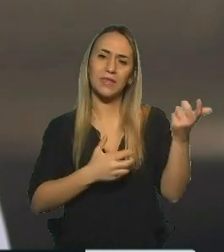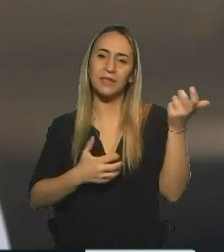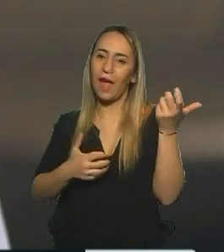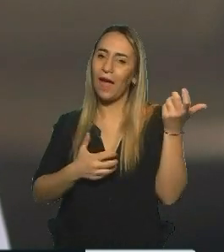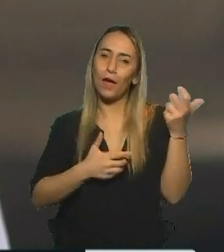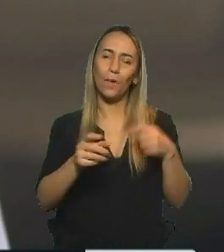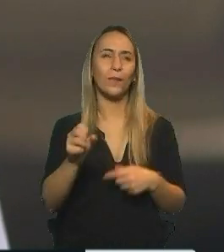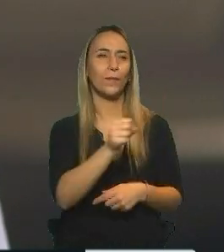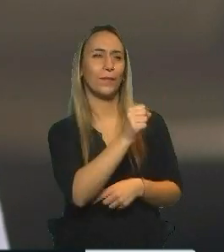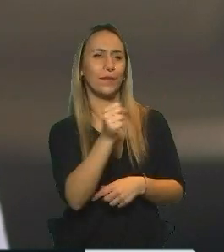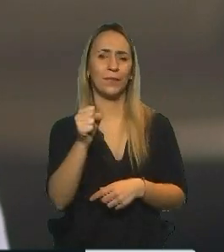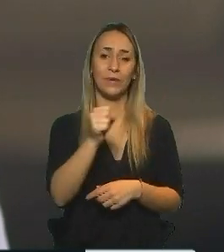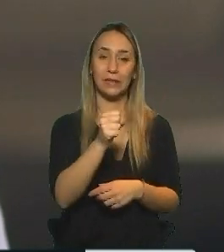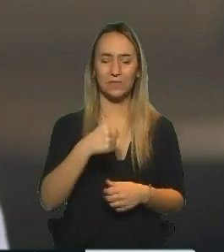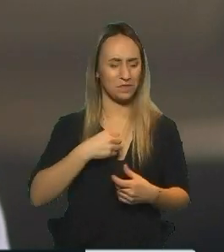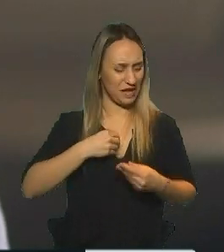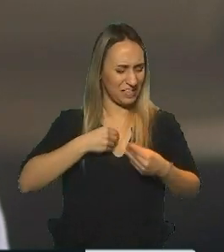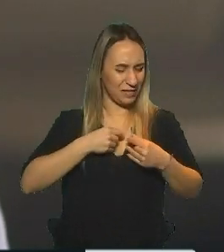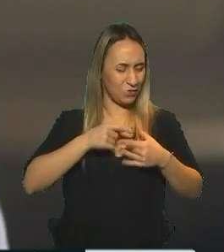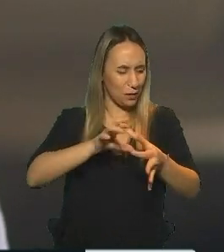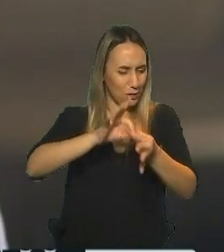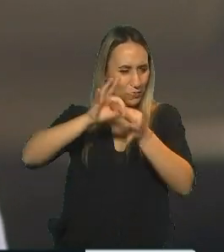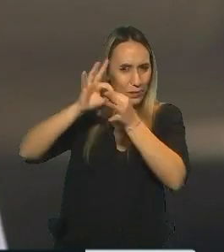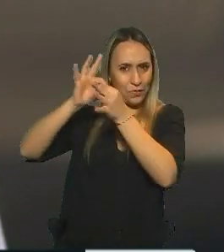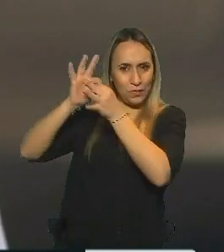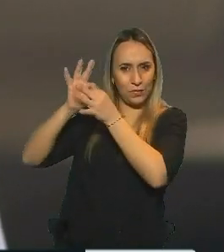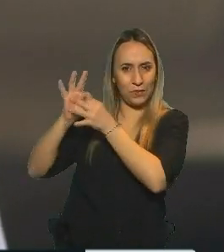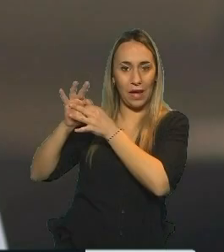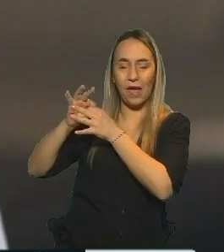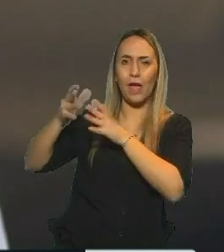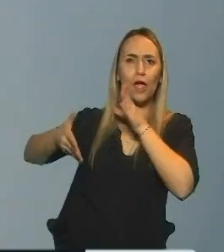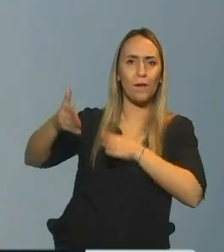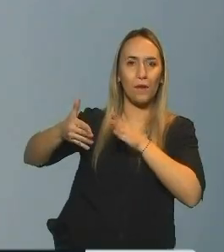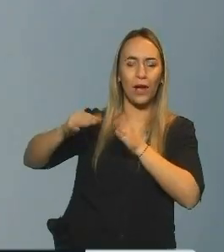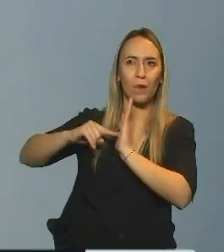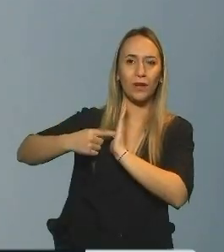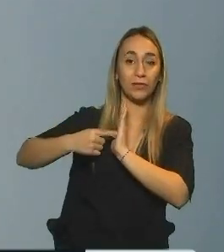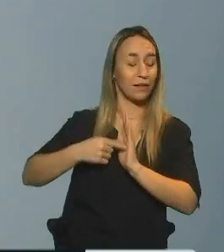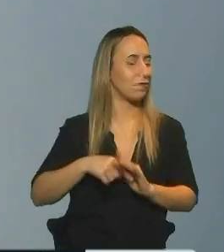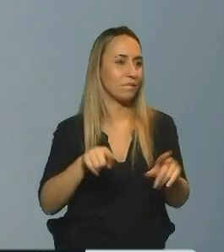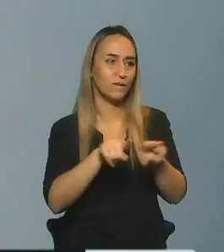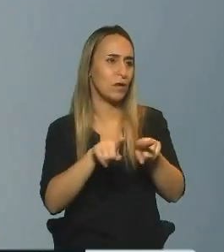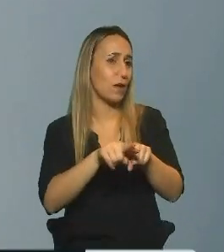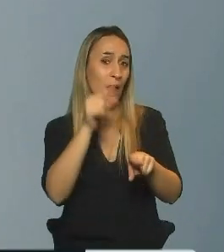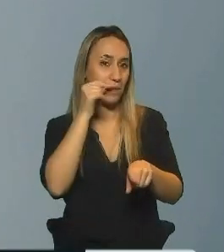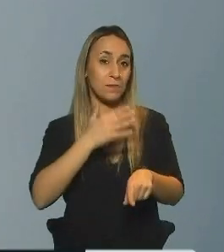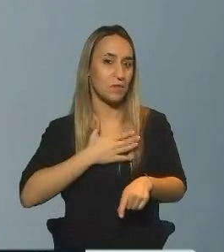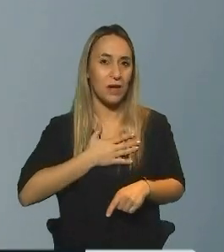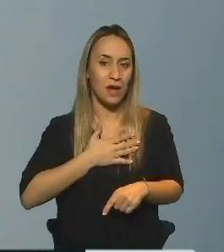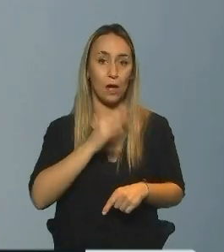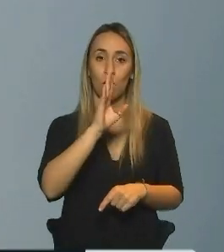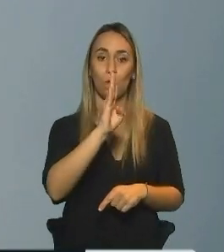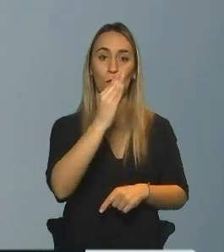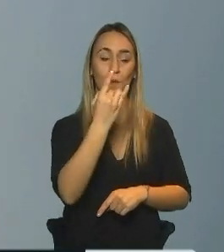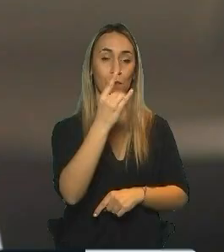Sobre todo me hace acordar otra época, otro Buenos Aires. Igual que a mi papá, a Bubi.